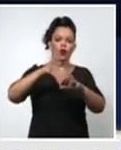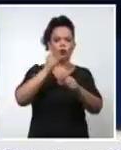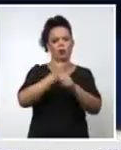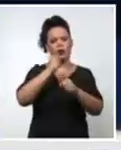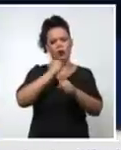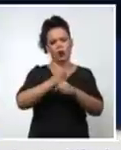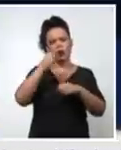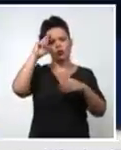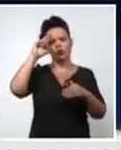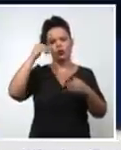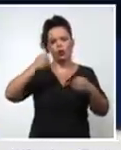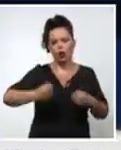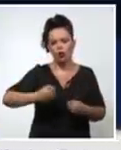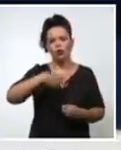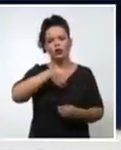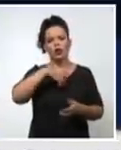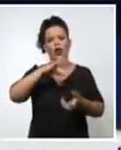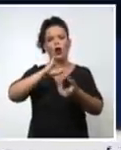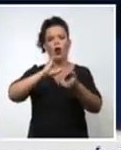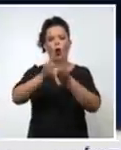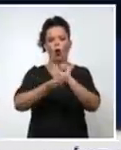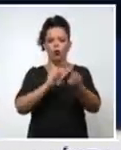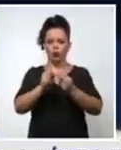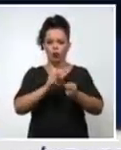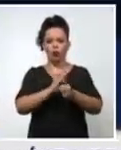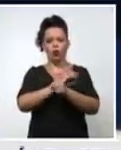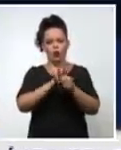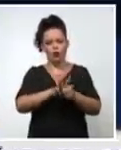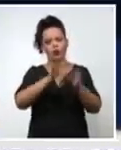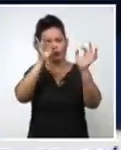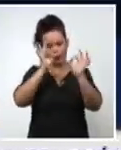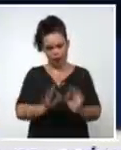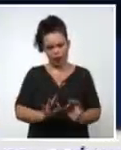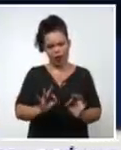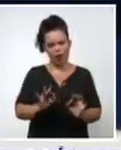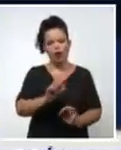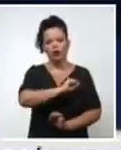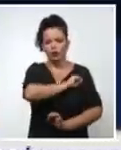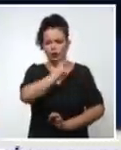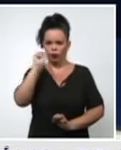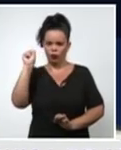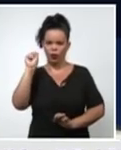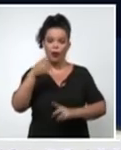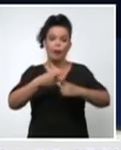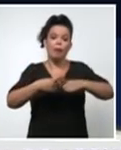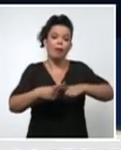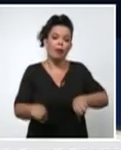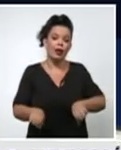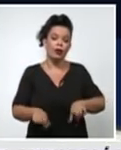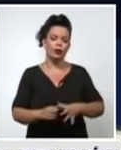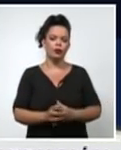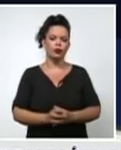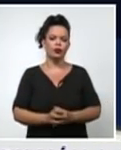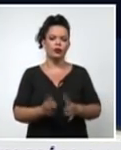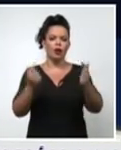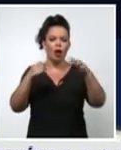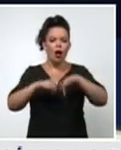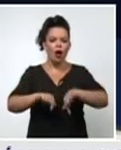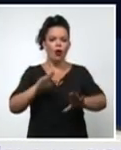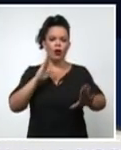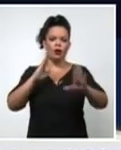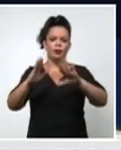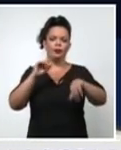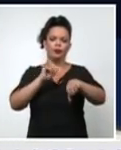la pandemia, y es verdad que se ha logrado. Lo que pasa es que estamos a tiempo para